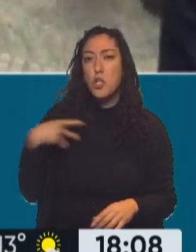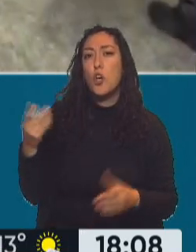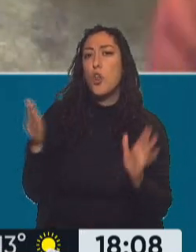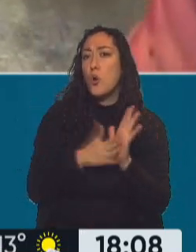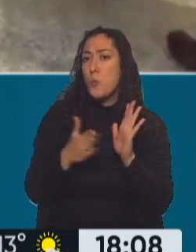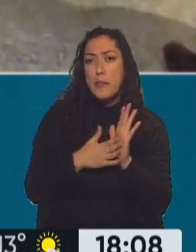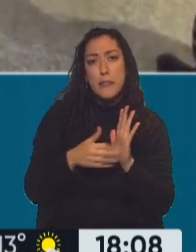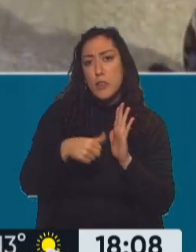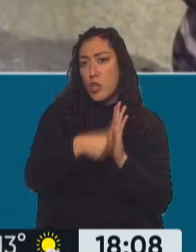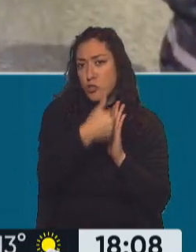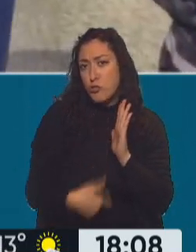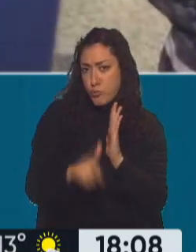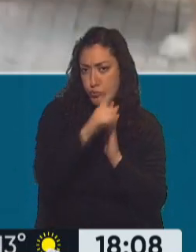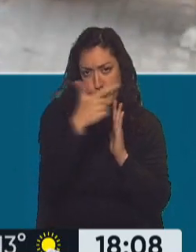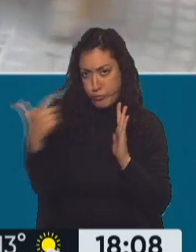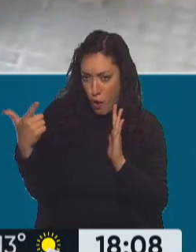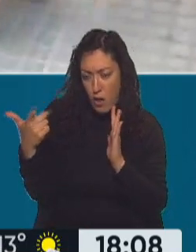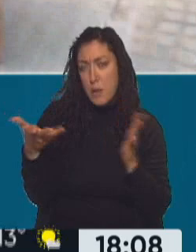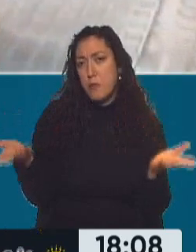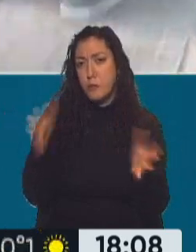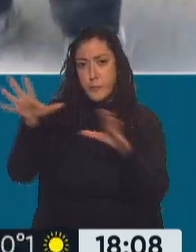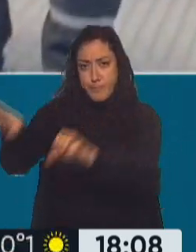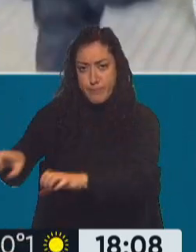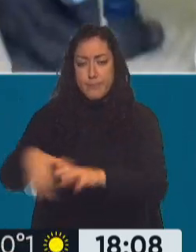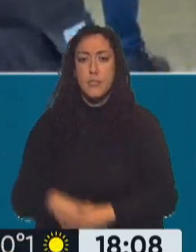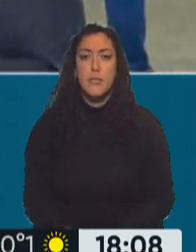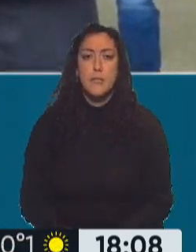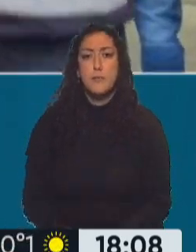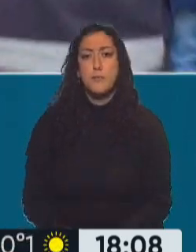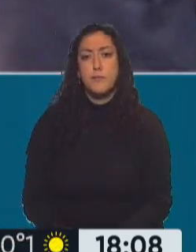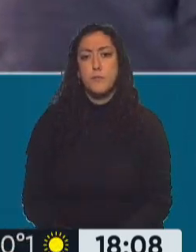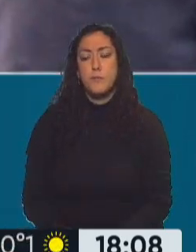legal que avalara su tenencia.